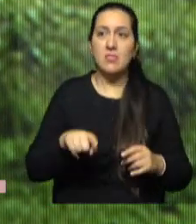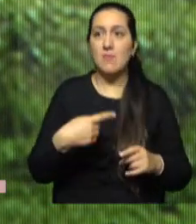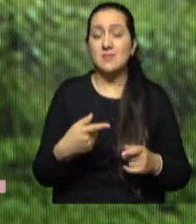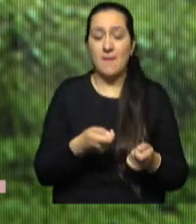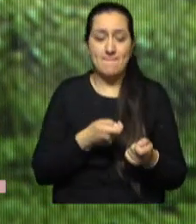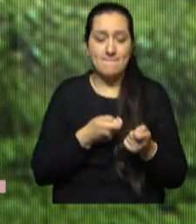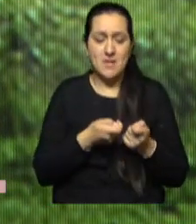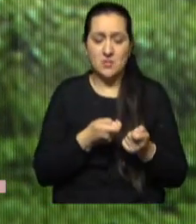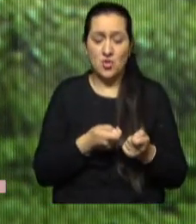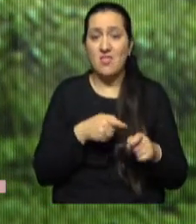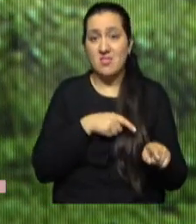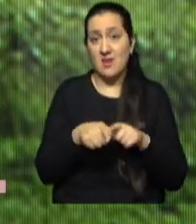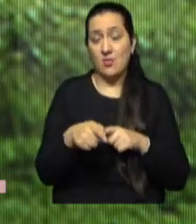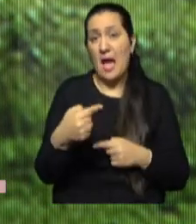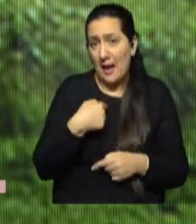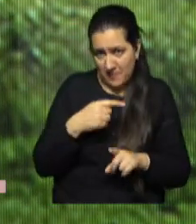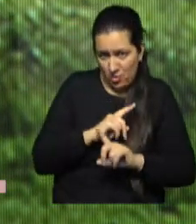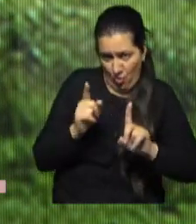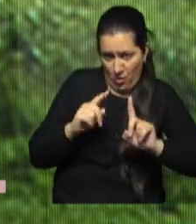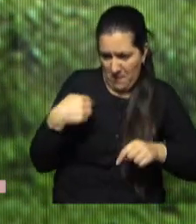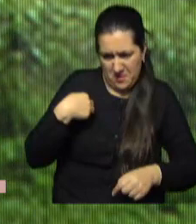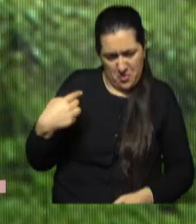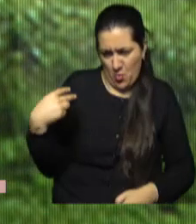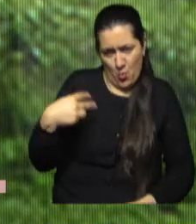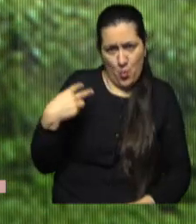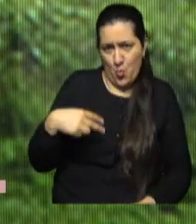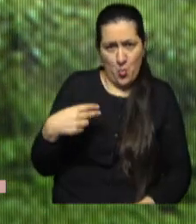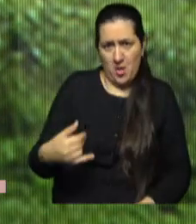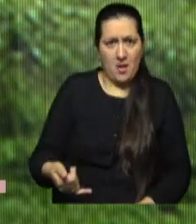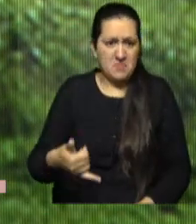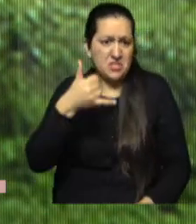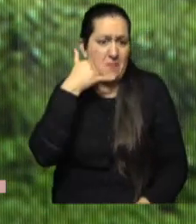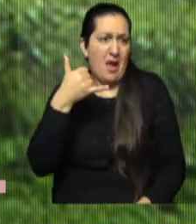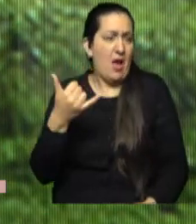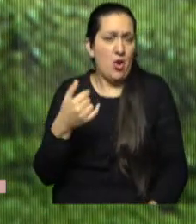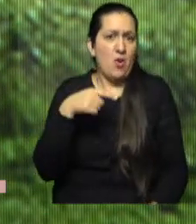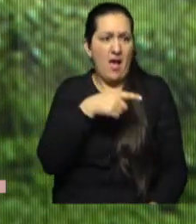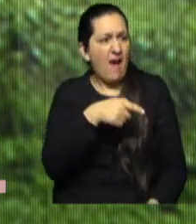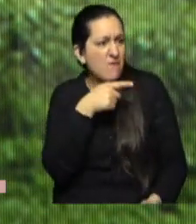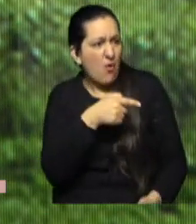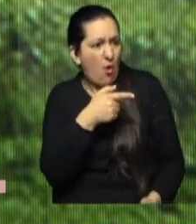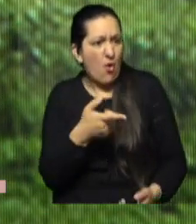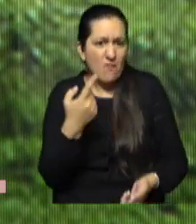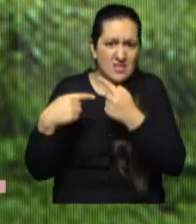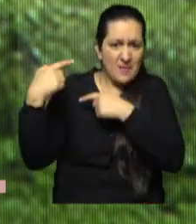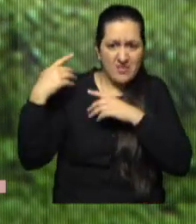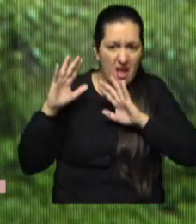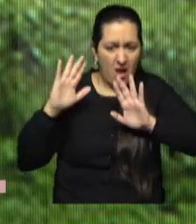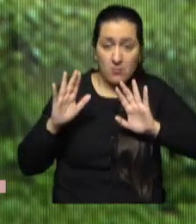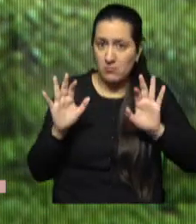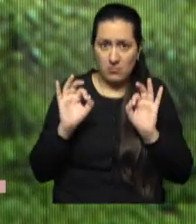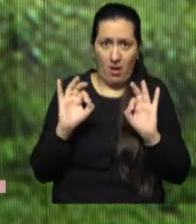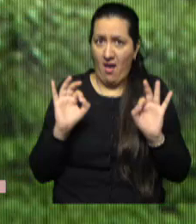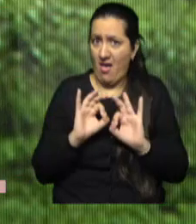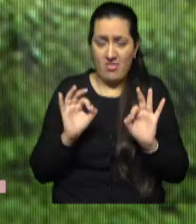presiones directas a mí no a mí nunca me levantaron un tubo y me dijeron eche de marcha atrás en lo que está haciendo